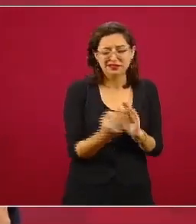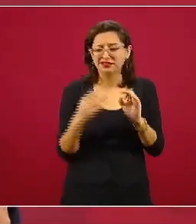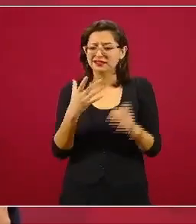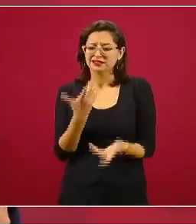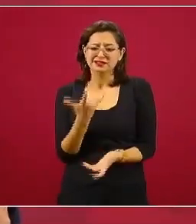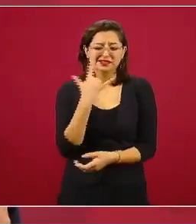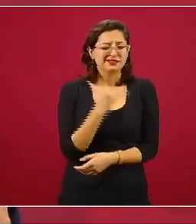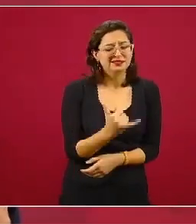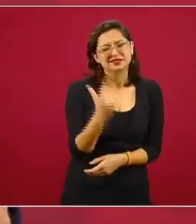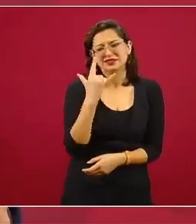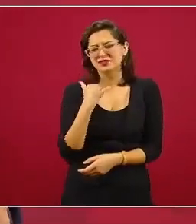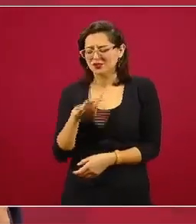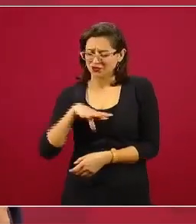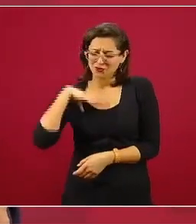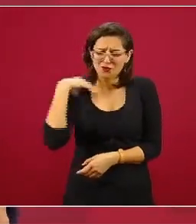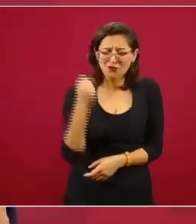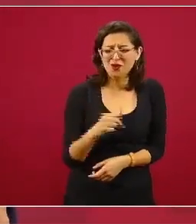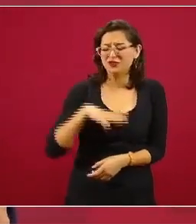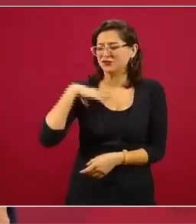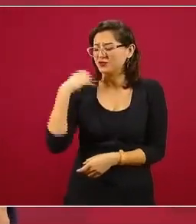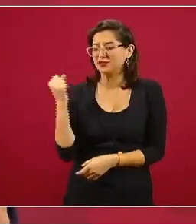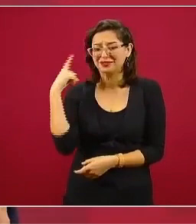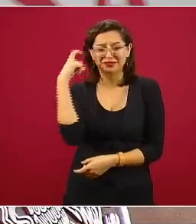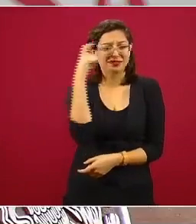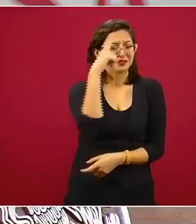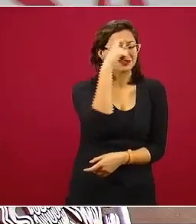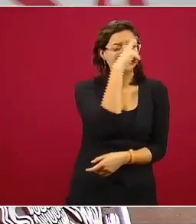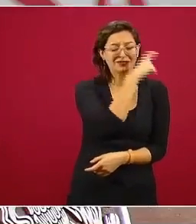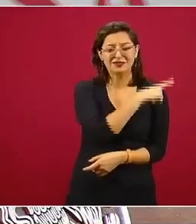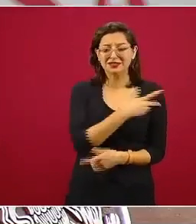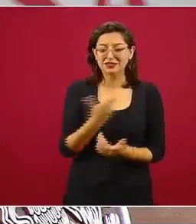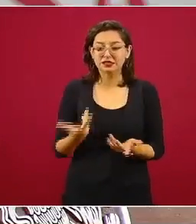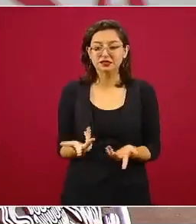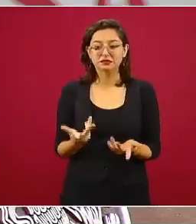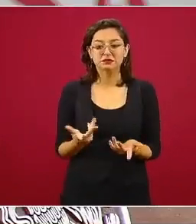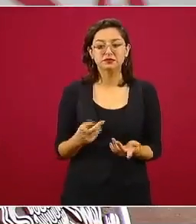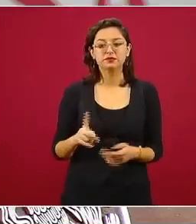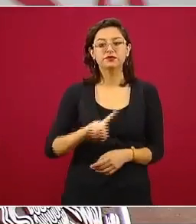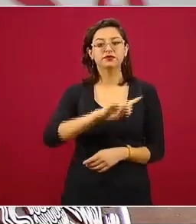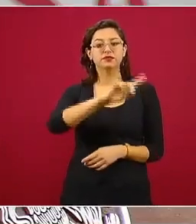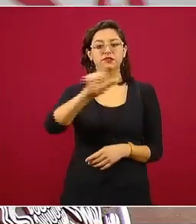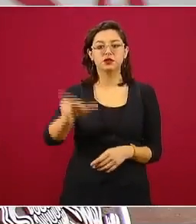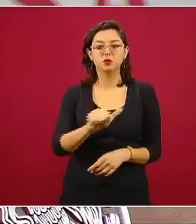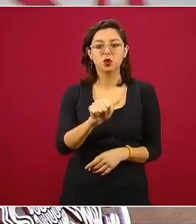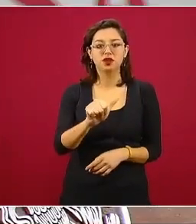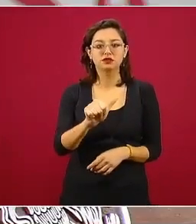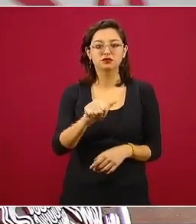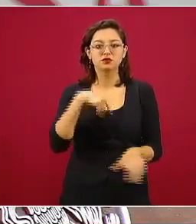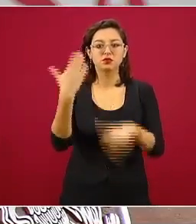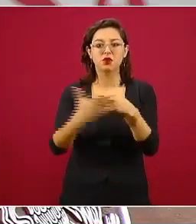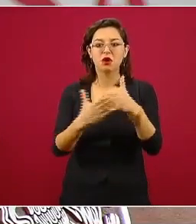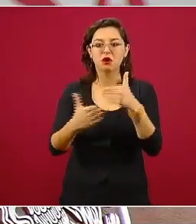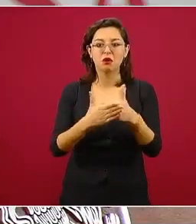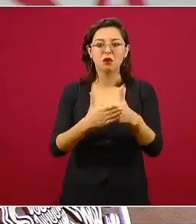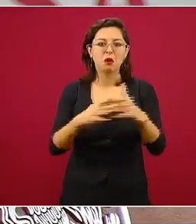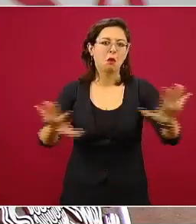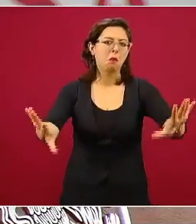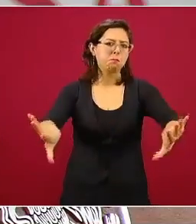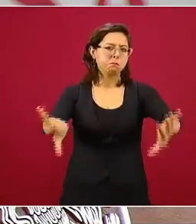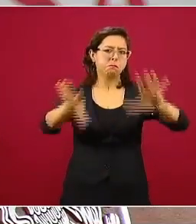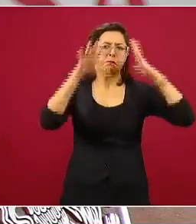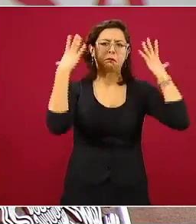regresemos, ahora sí que lo que llaman en estampida,